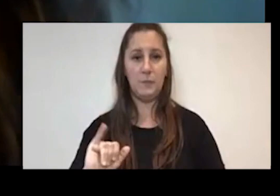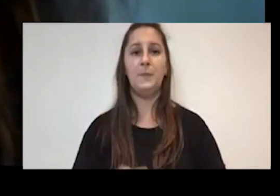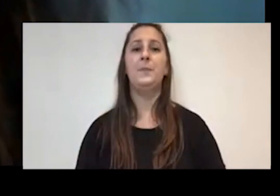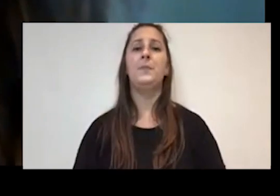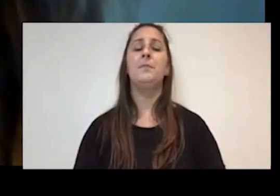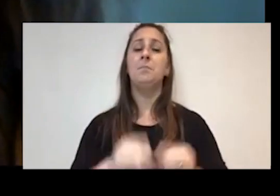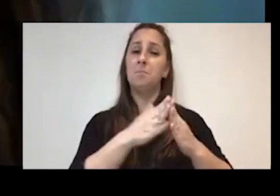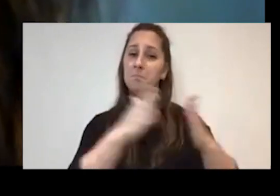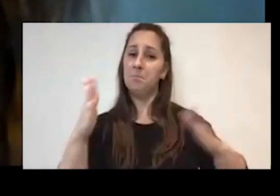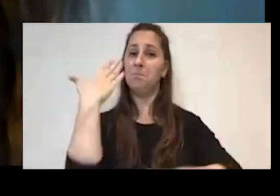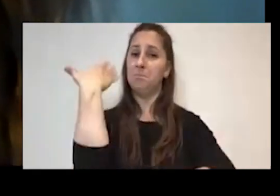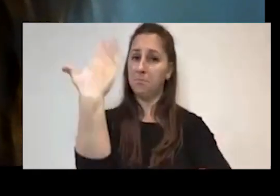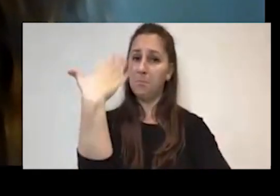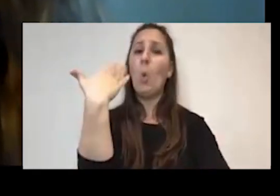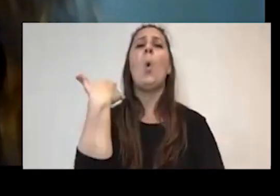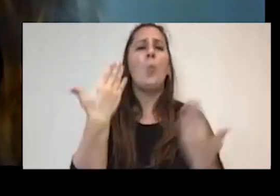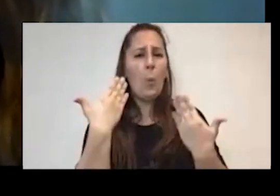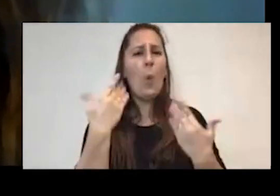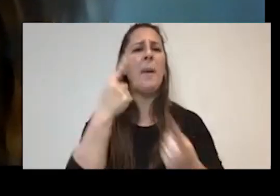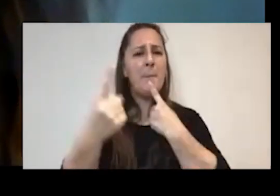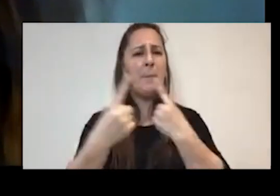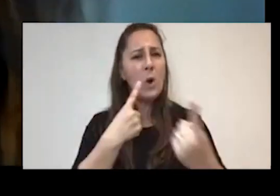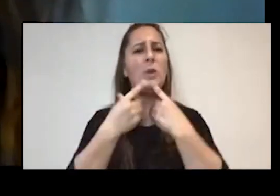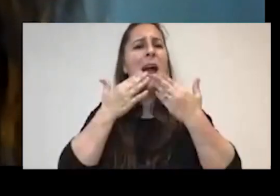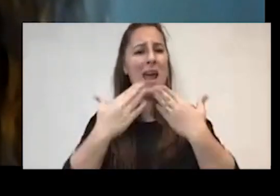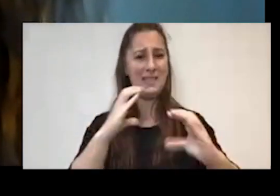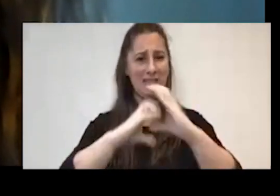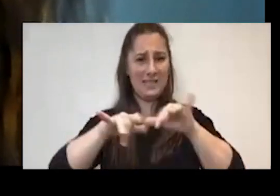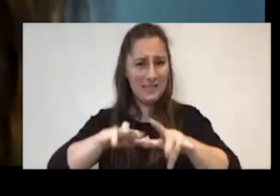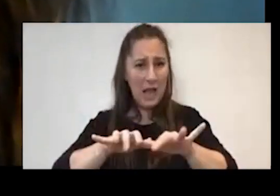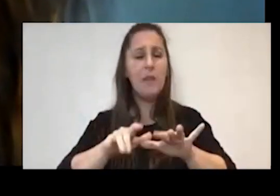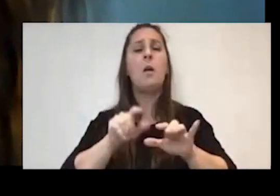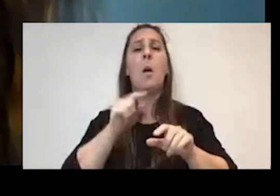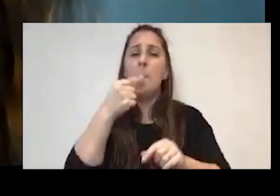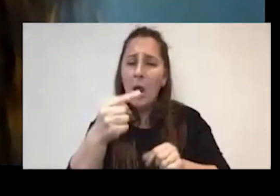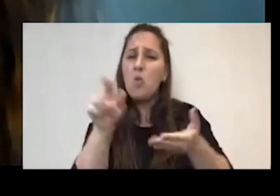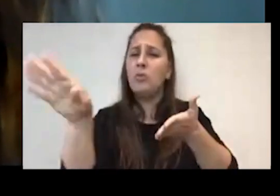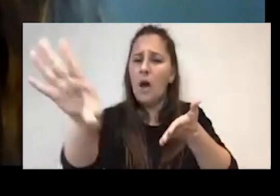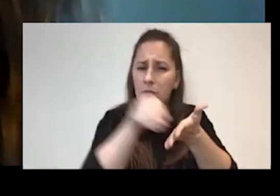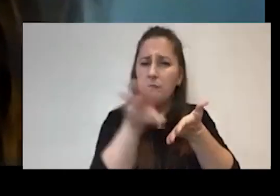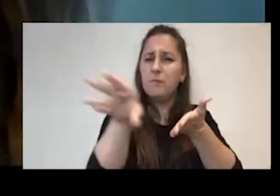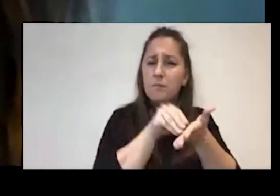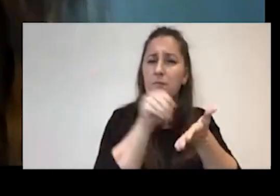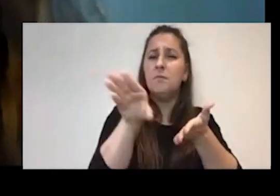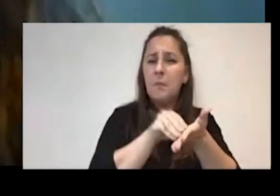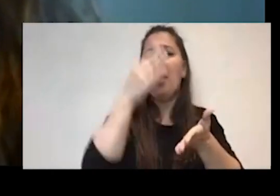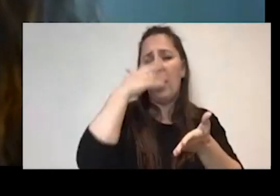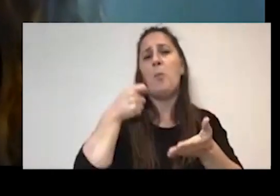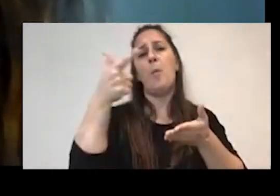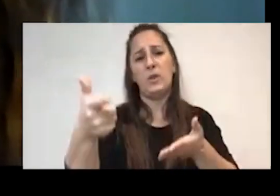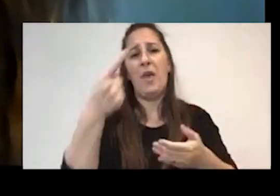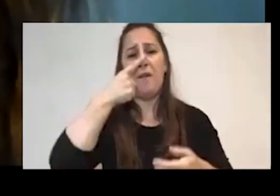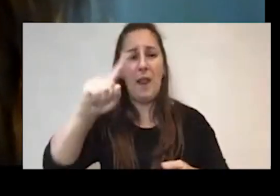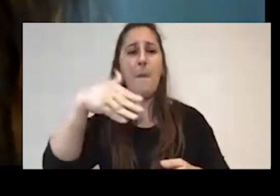dure la exposición, el auditorio podrá efectuar preguntas a través del chat, las cuales iremos recopilando y retransmitiremos a Matías Fernández y a César